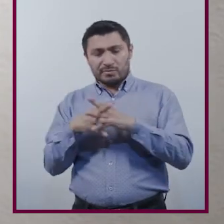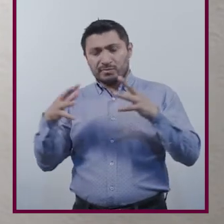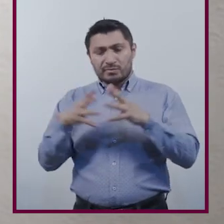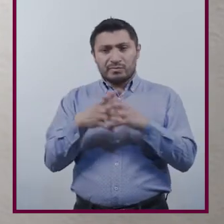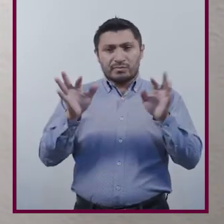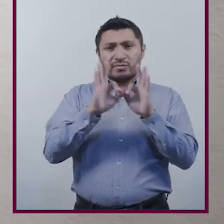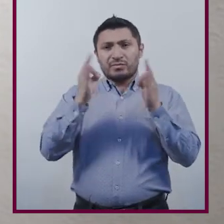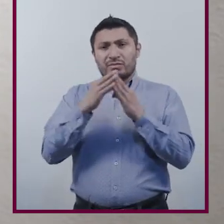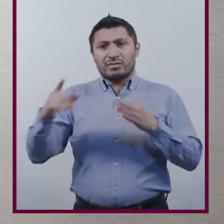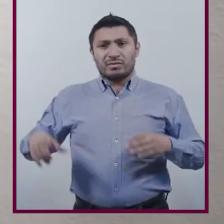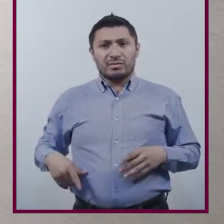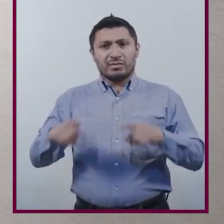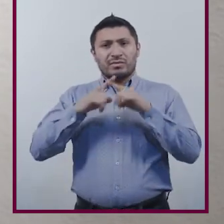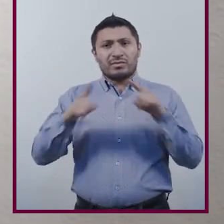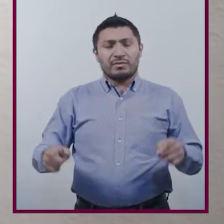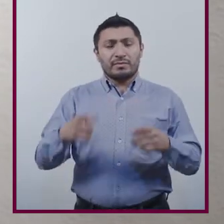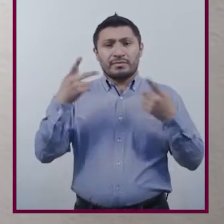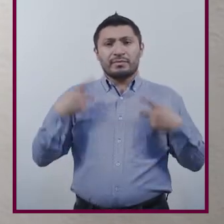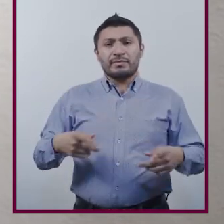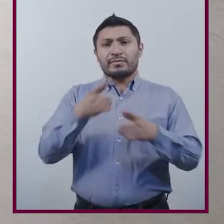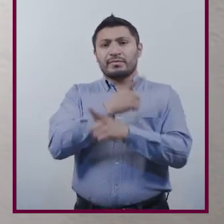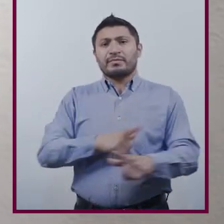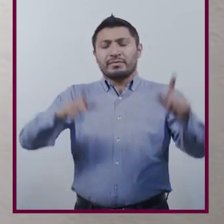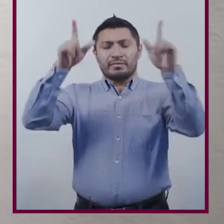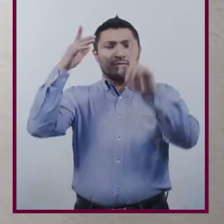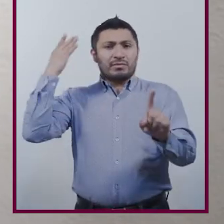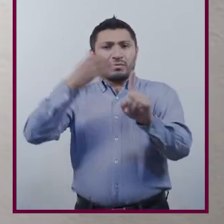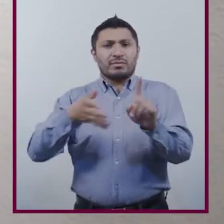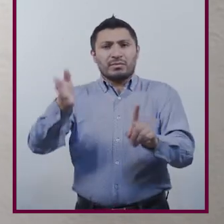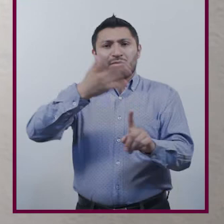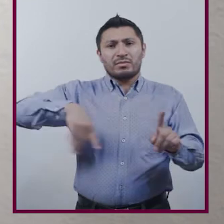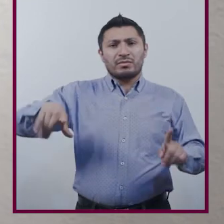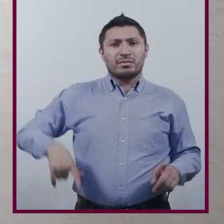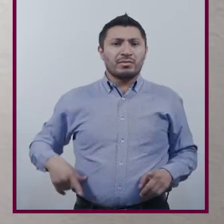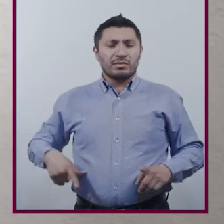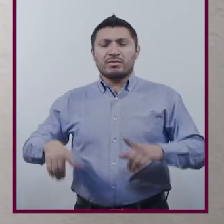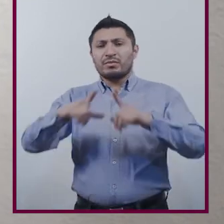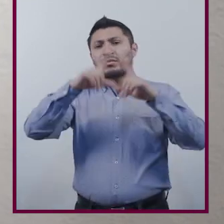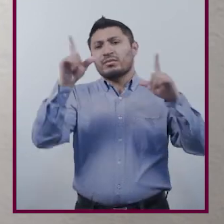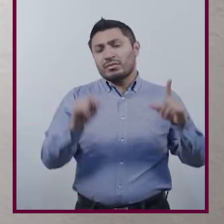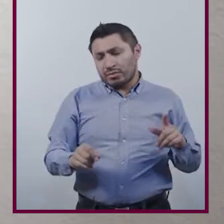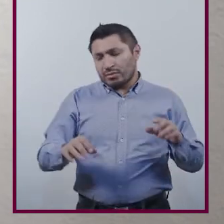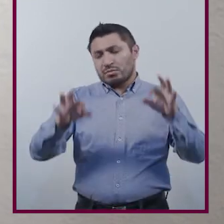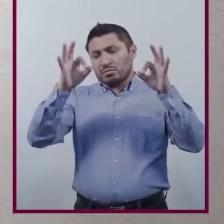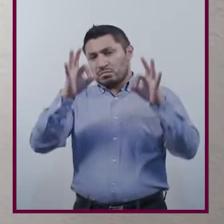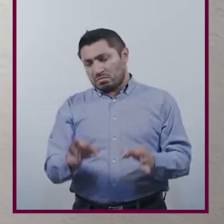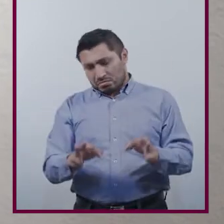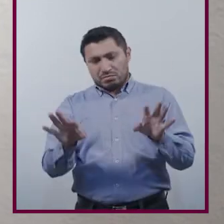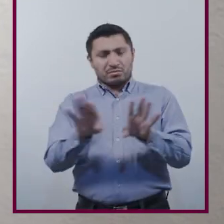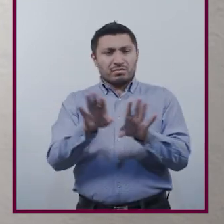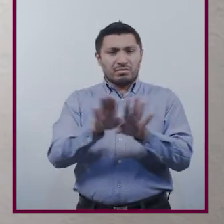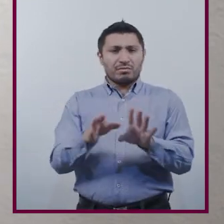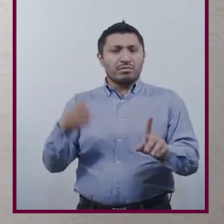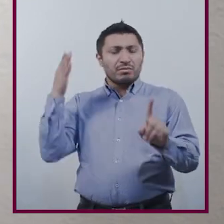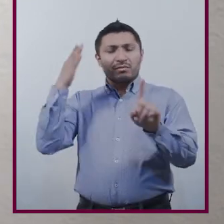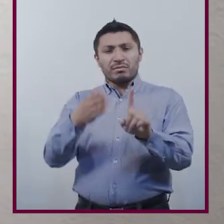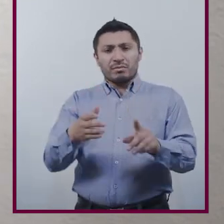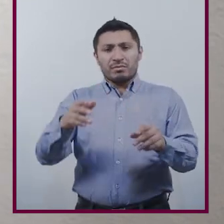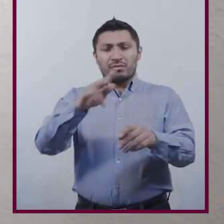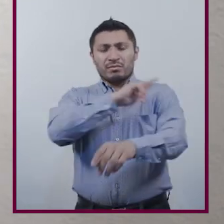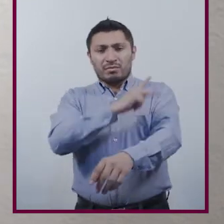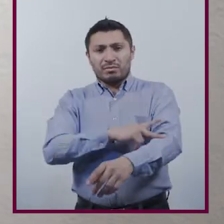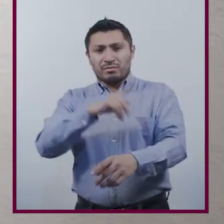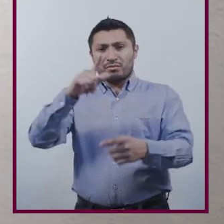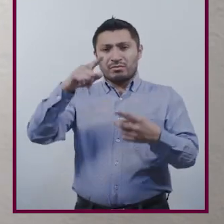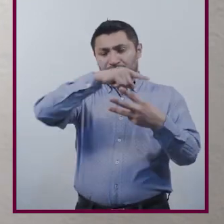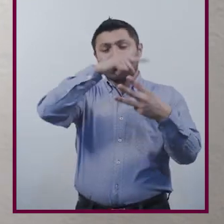opuestas. Los liberales buscaron implementar un gobierno republicano y democrático que contemplara los poderes